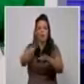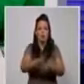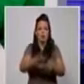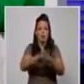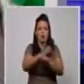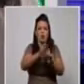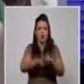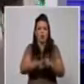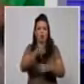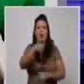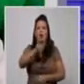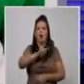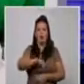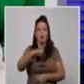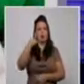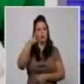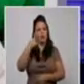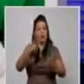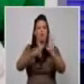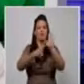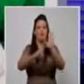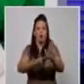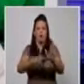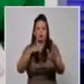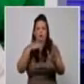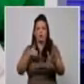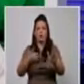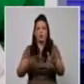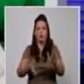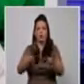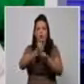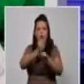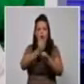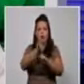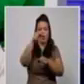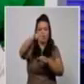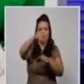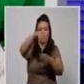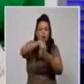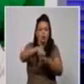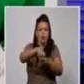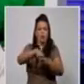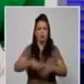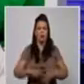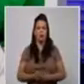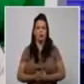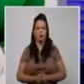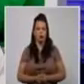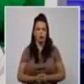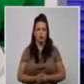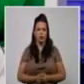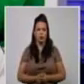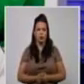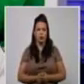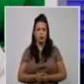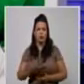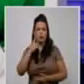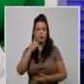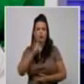mercado que se vinculó inicialmente con la transmisión por los productos que se